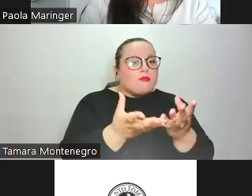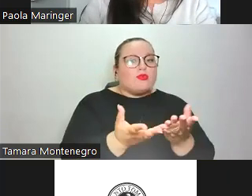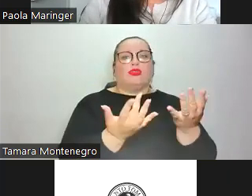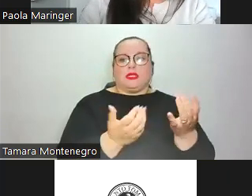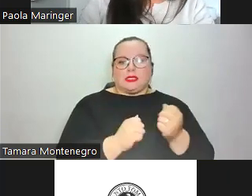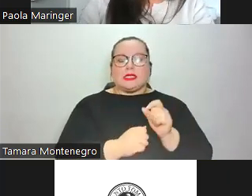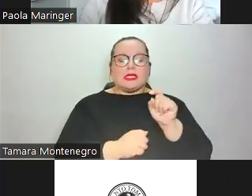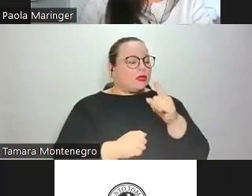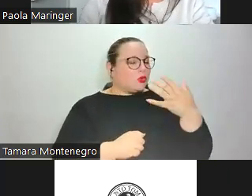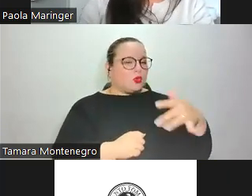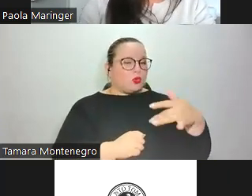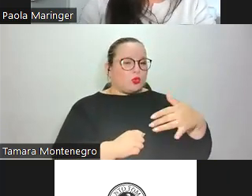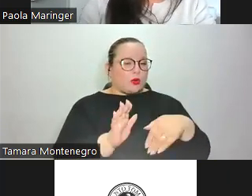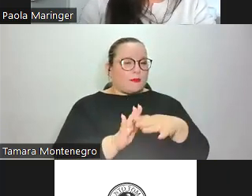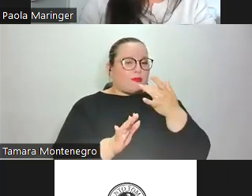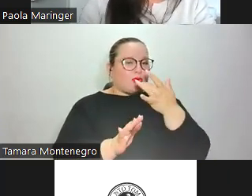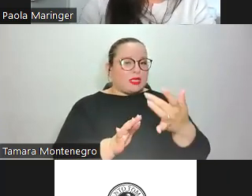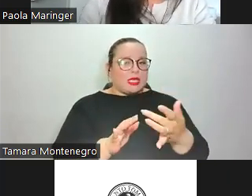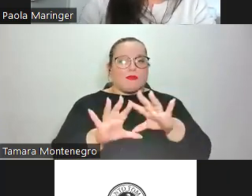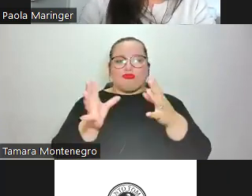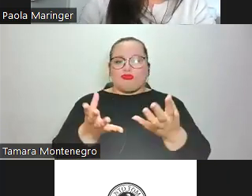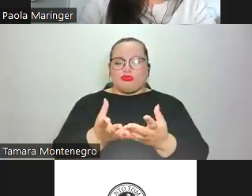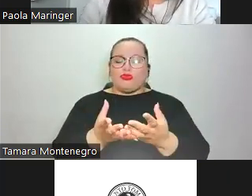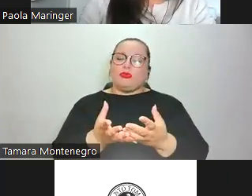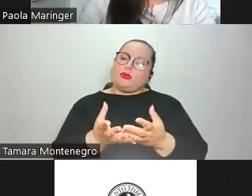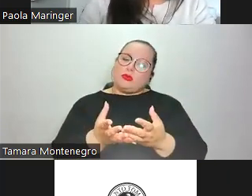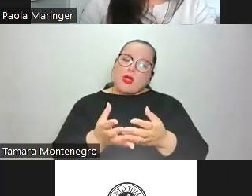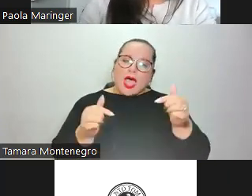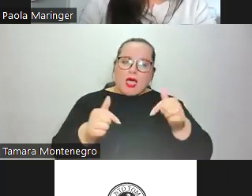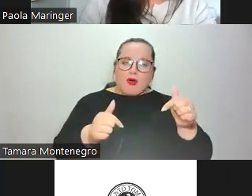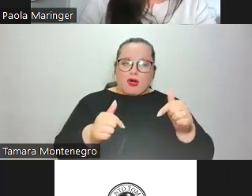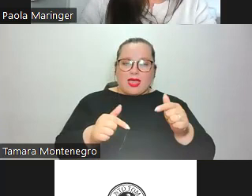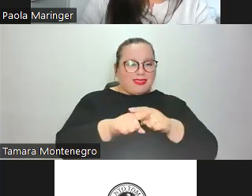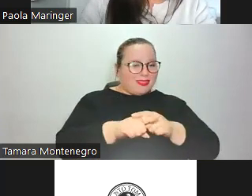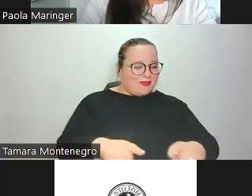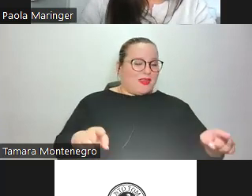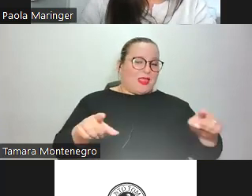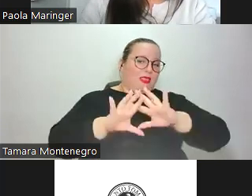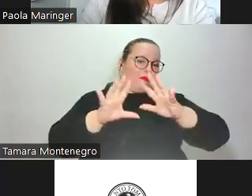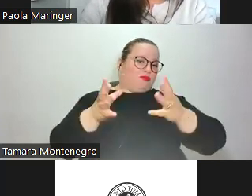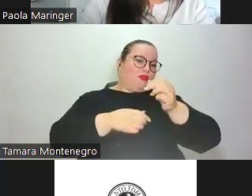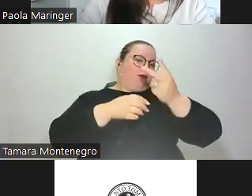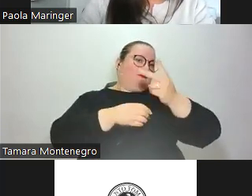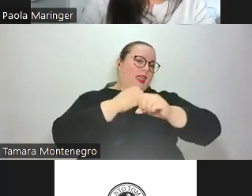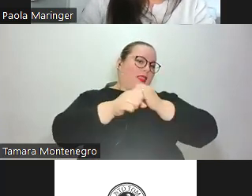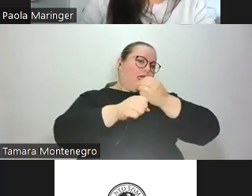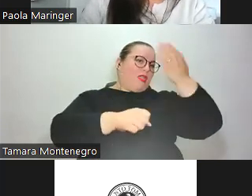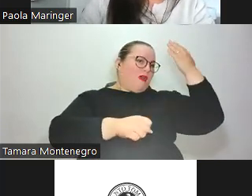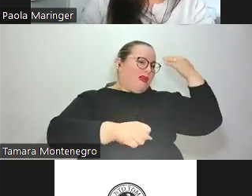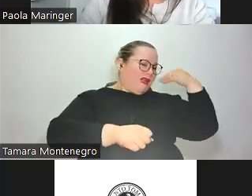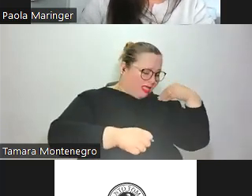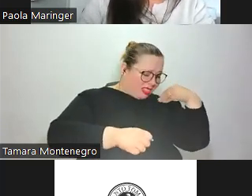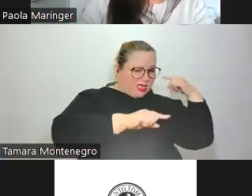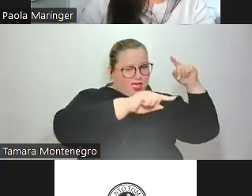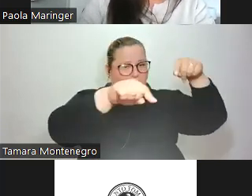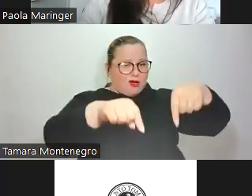es fundamental porque en el mundo actual, que es totalmente distinto al mundo de hace 20 años, cuando partimos quizás en